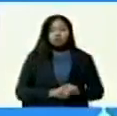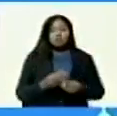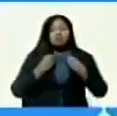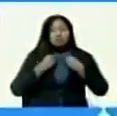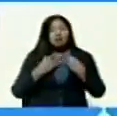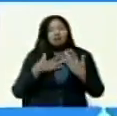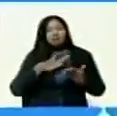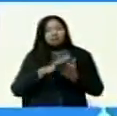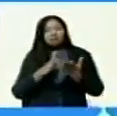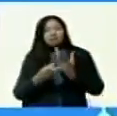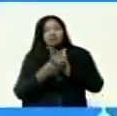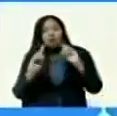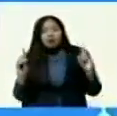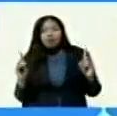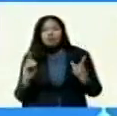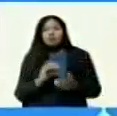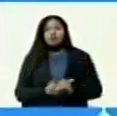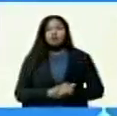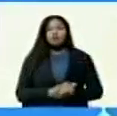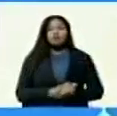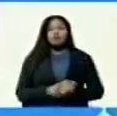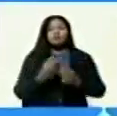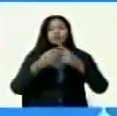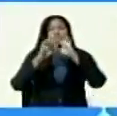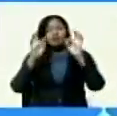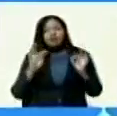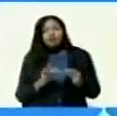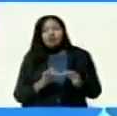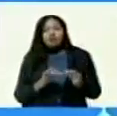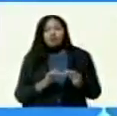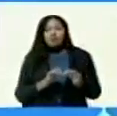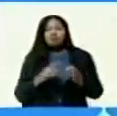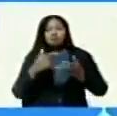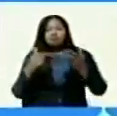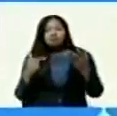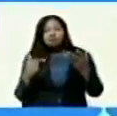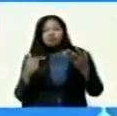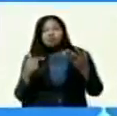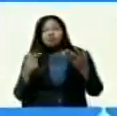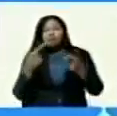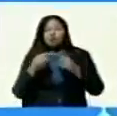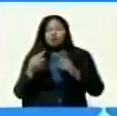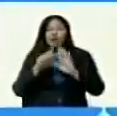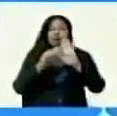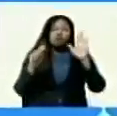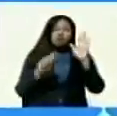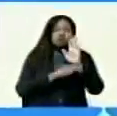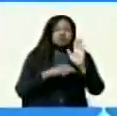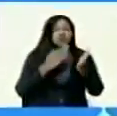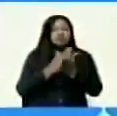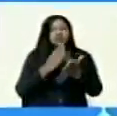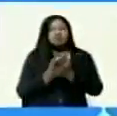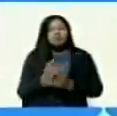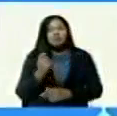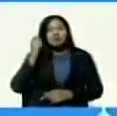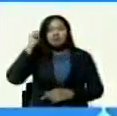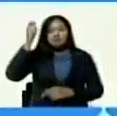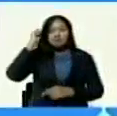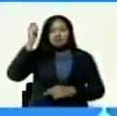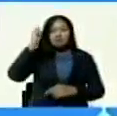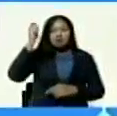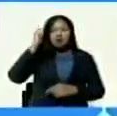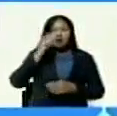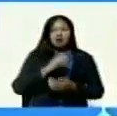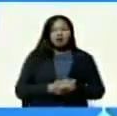democrática, desde la diversidad, desde la disidencia, pero con la Constitución siempre en la mano, no con